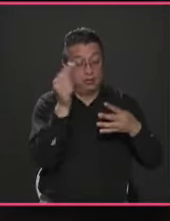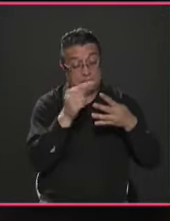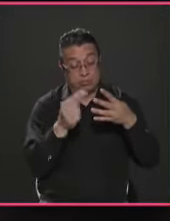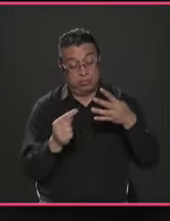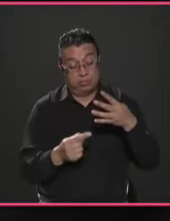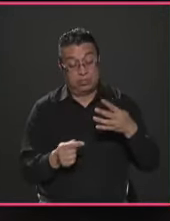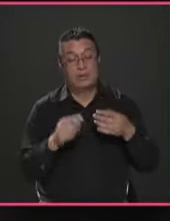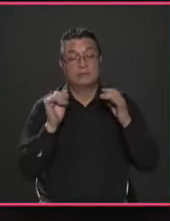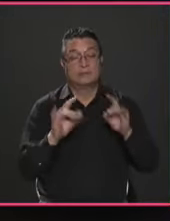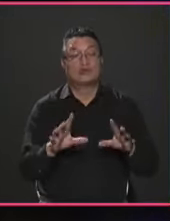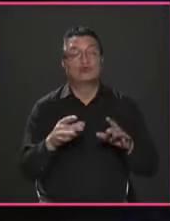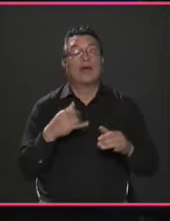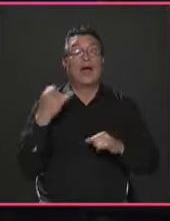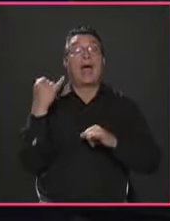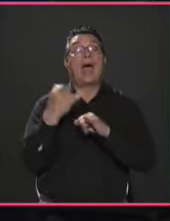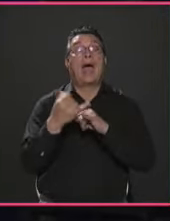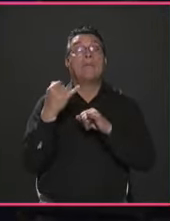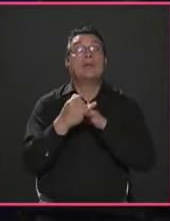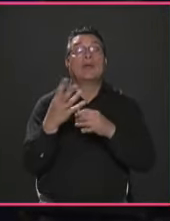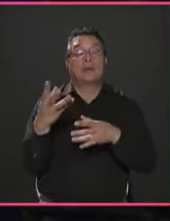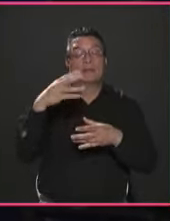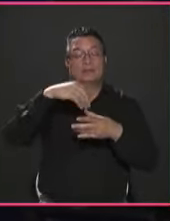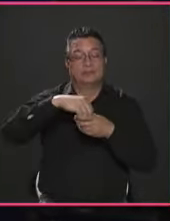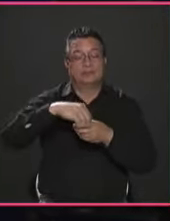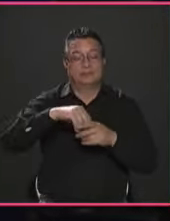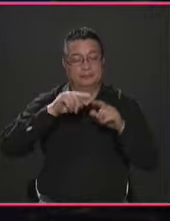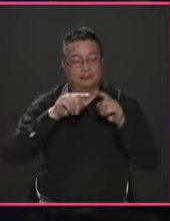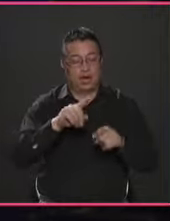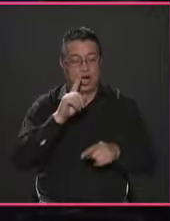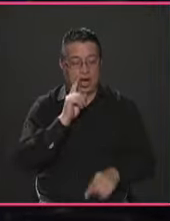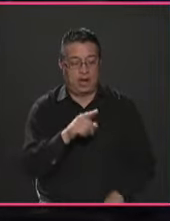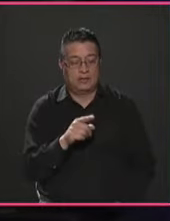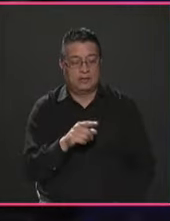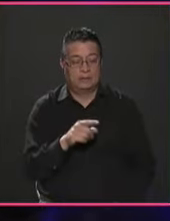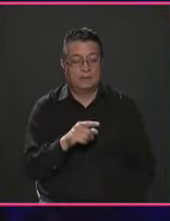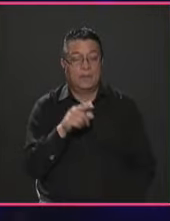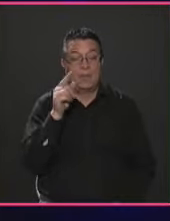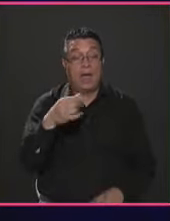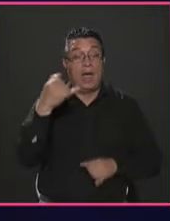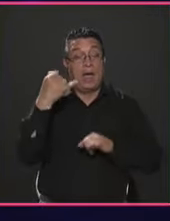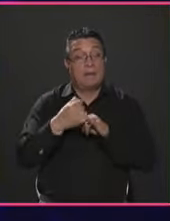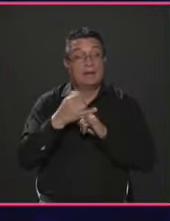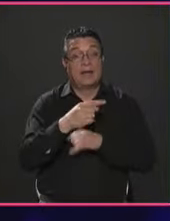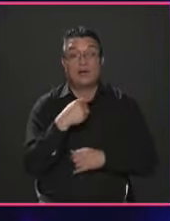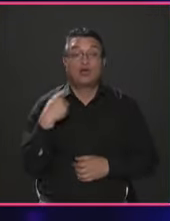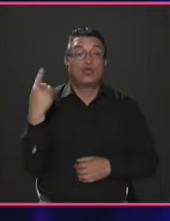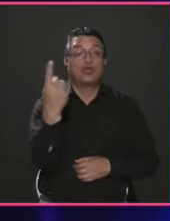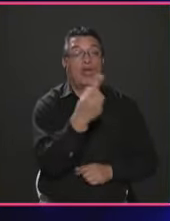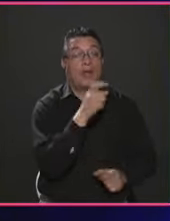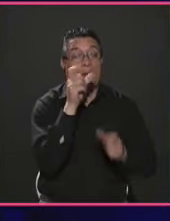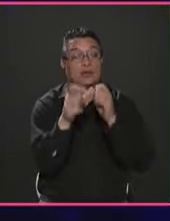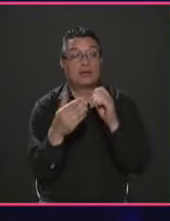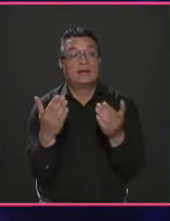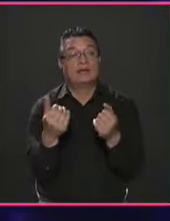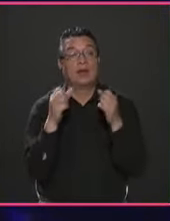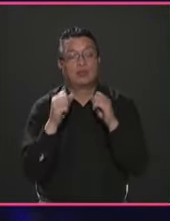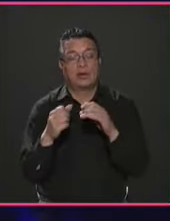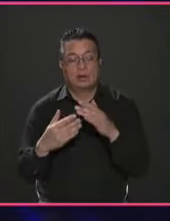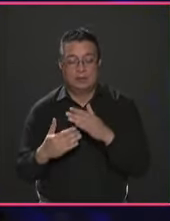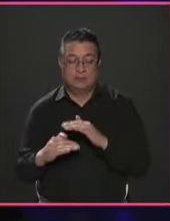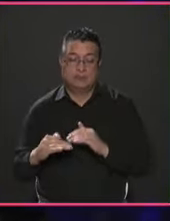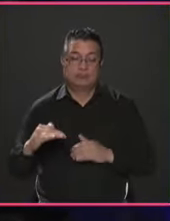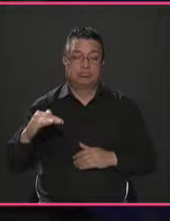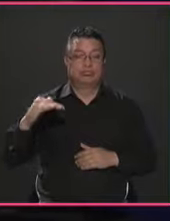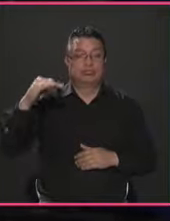cosas que forman la amistad según nosotros la entendemos entonces la amistad es lo que todas las personas realmente necesitan para poder florecer